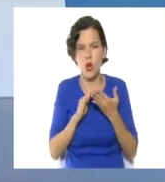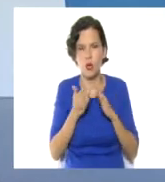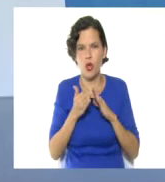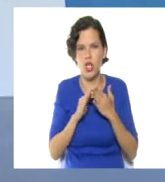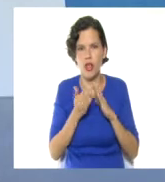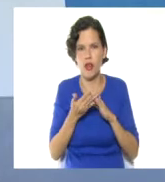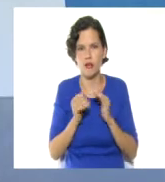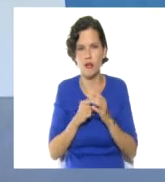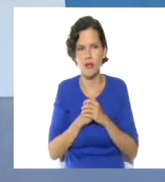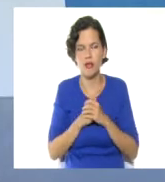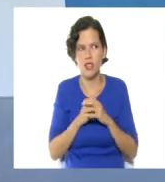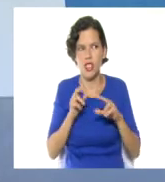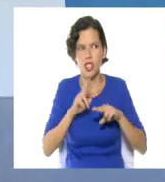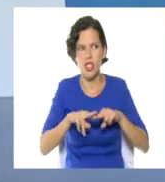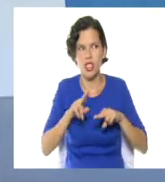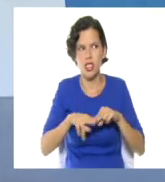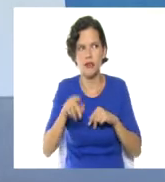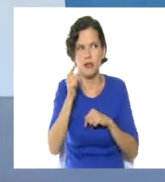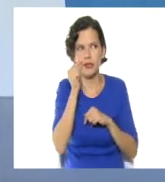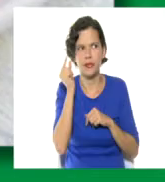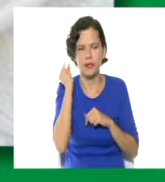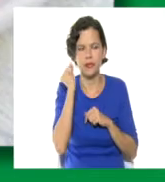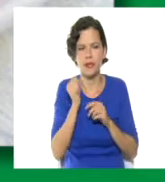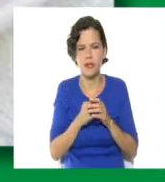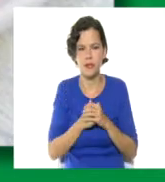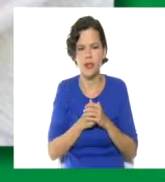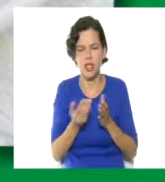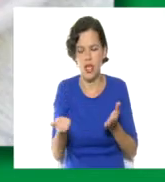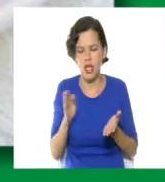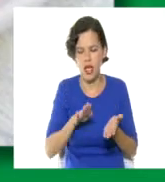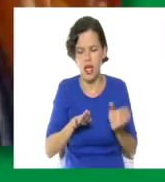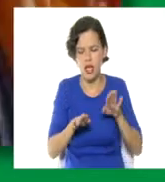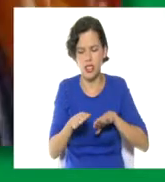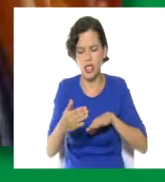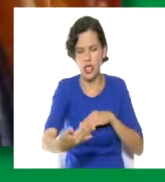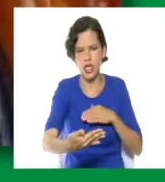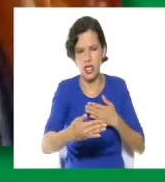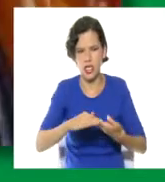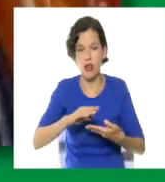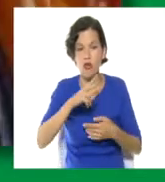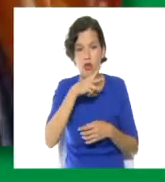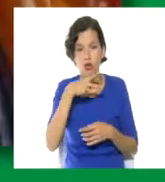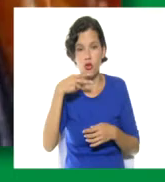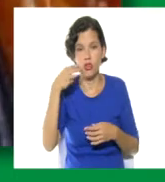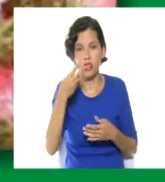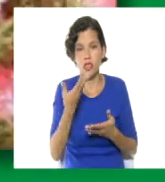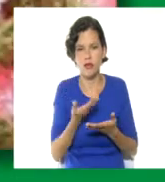comunidad, niñas, niños, hallaca, dulce,